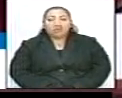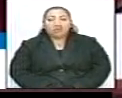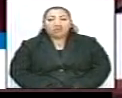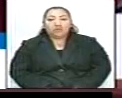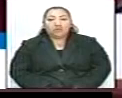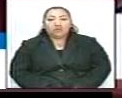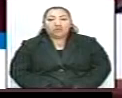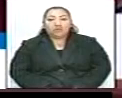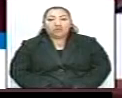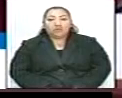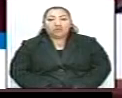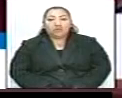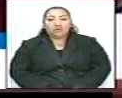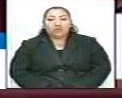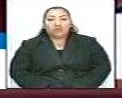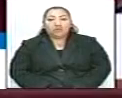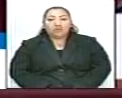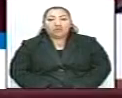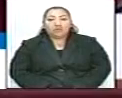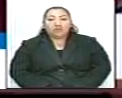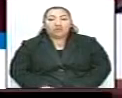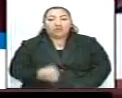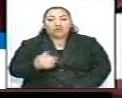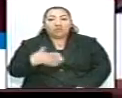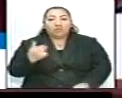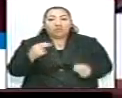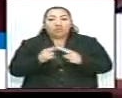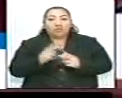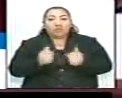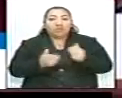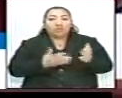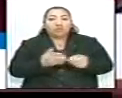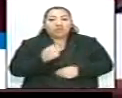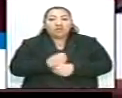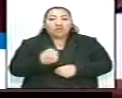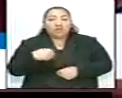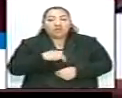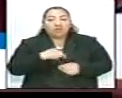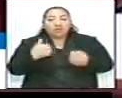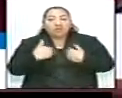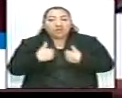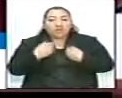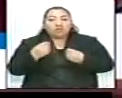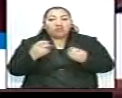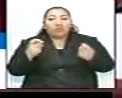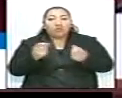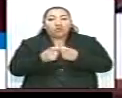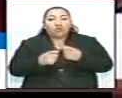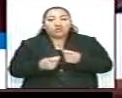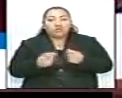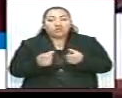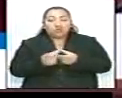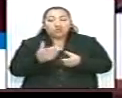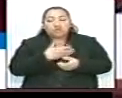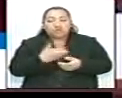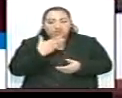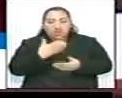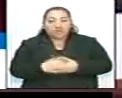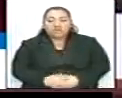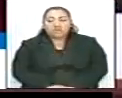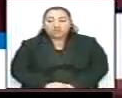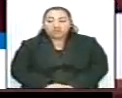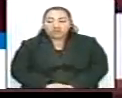pudiésemos nosotros iniciar y un poco también para que el ministro conozca cuál es el plan de trabajo que nosotros tenemos como comisión presidente. Muchas